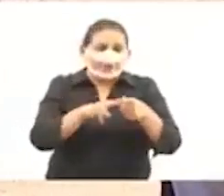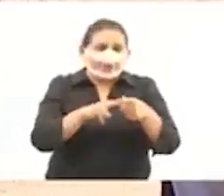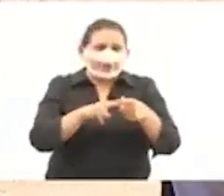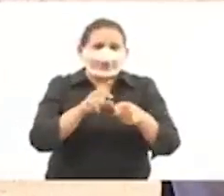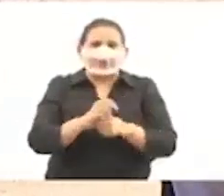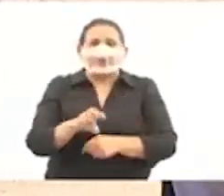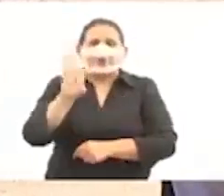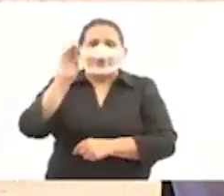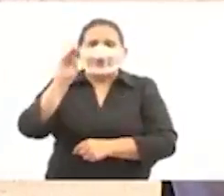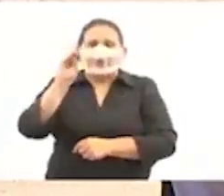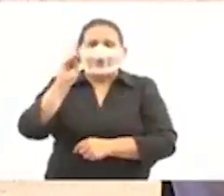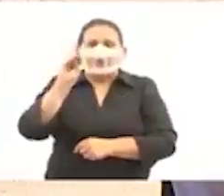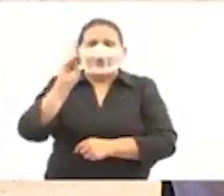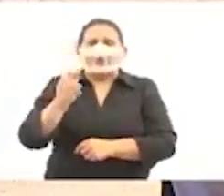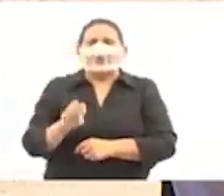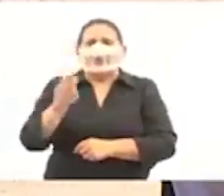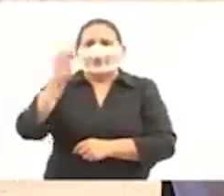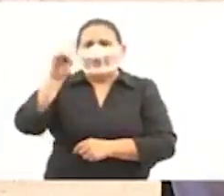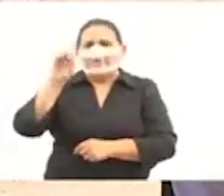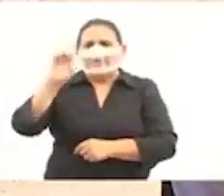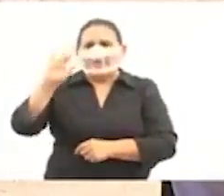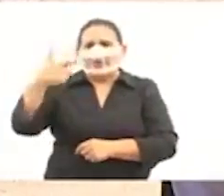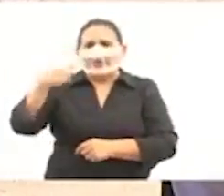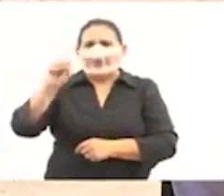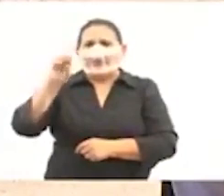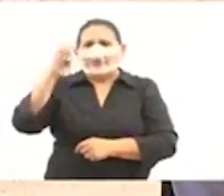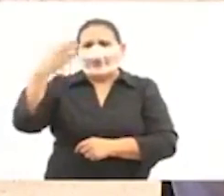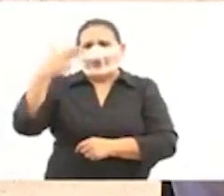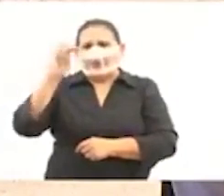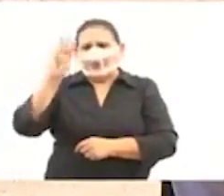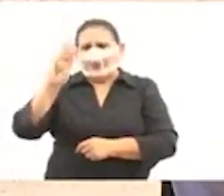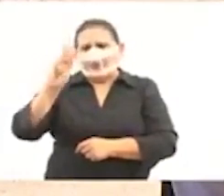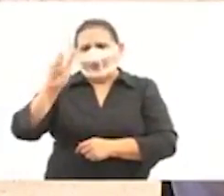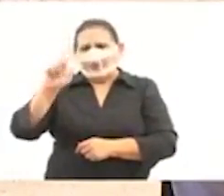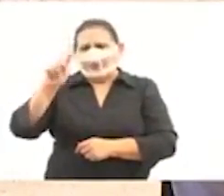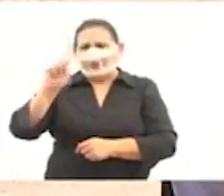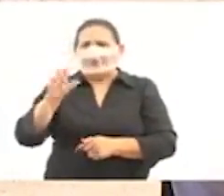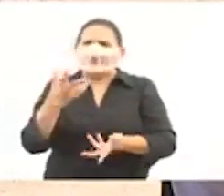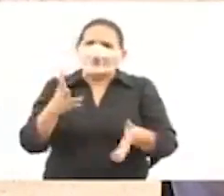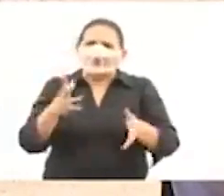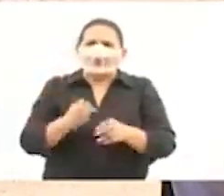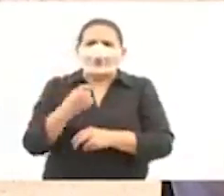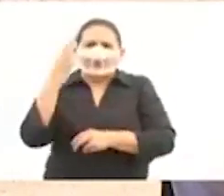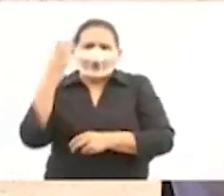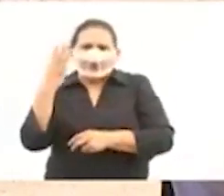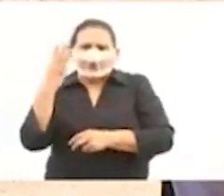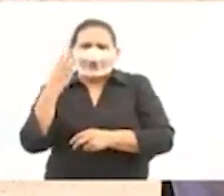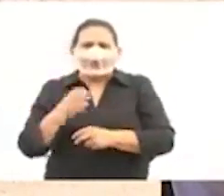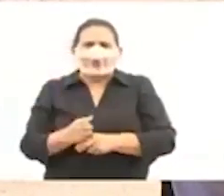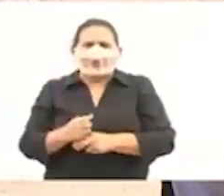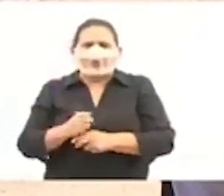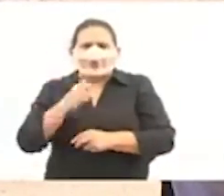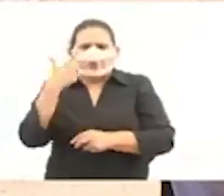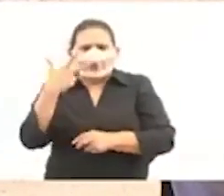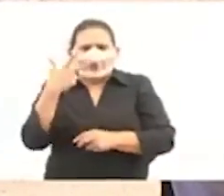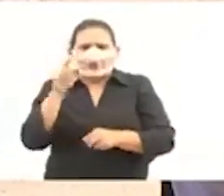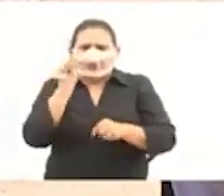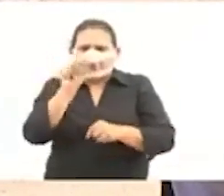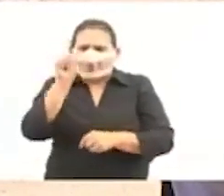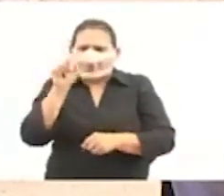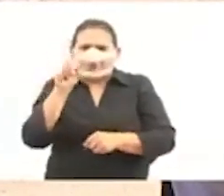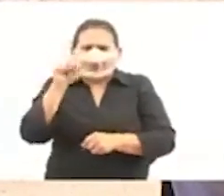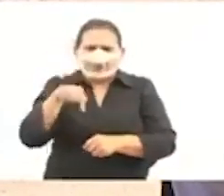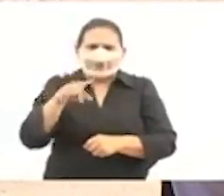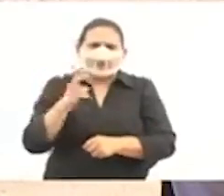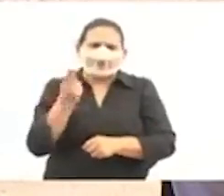90 megawatts y su generación representa el equivalente al 8 por ciento del total de la energía que actualmente consume en